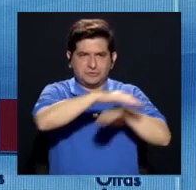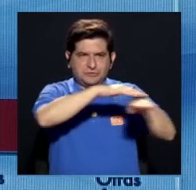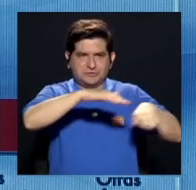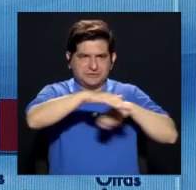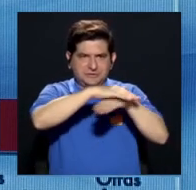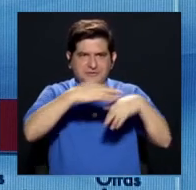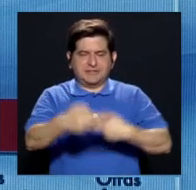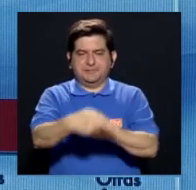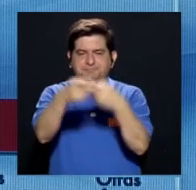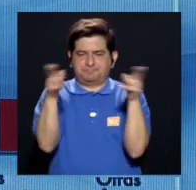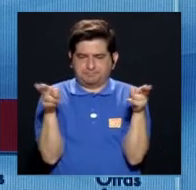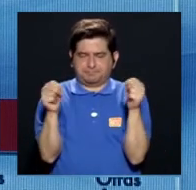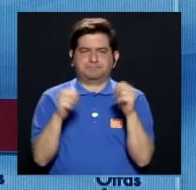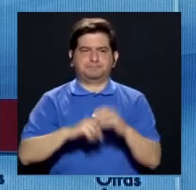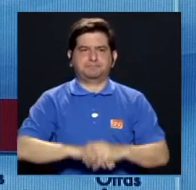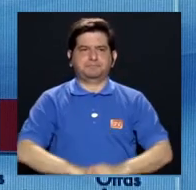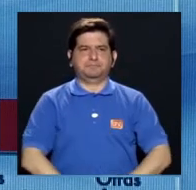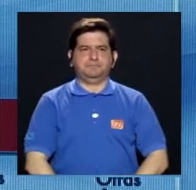sedes regionales.